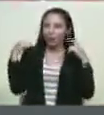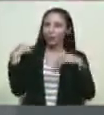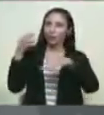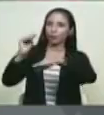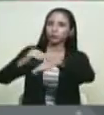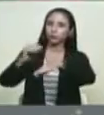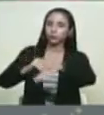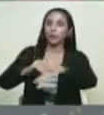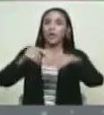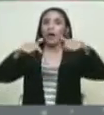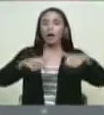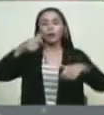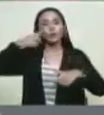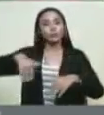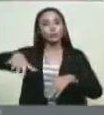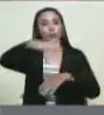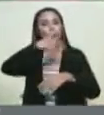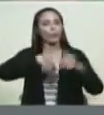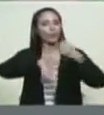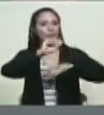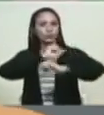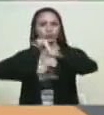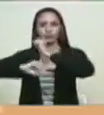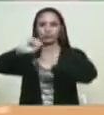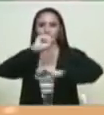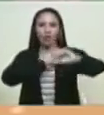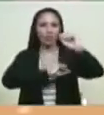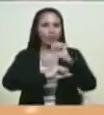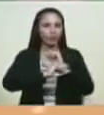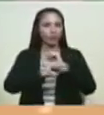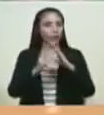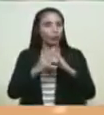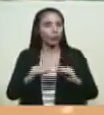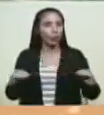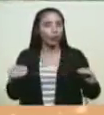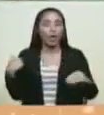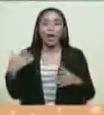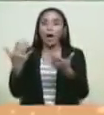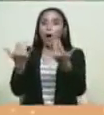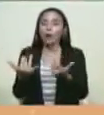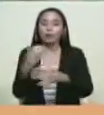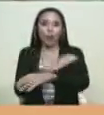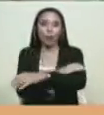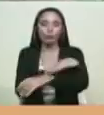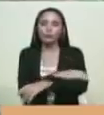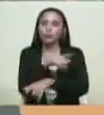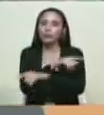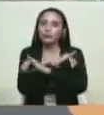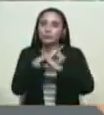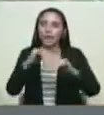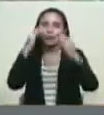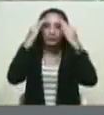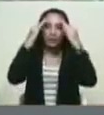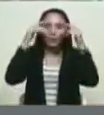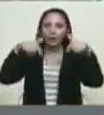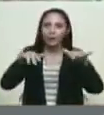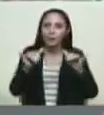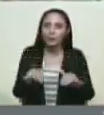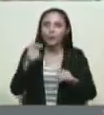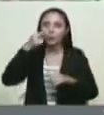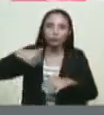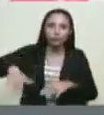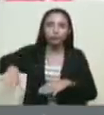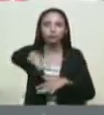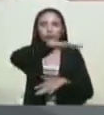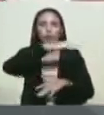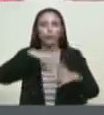El pueblo está en combate. Para que la oligarquía entienda, aquí está el pueblo en la calle y